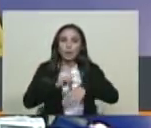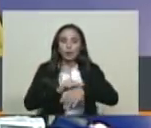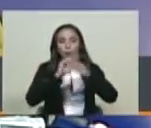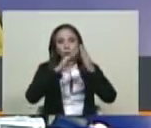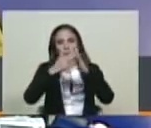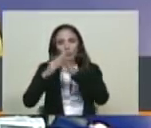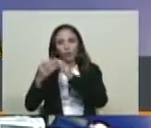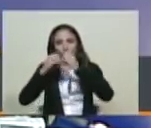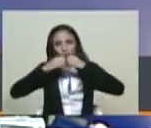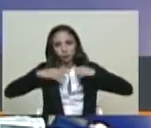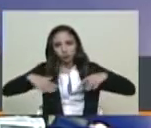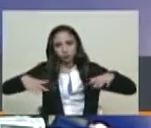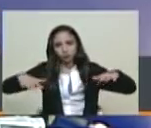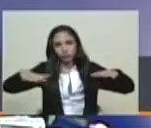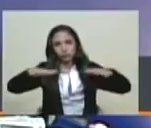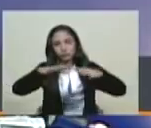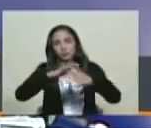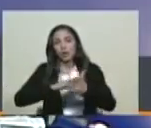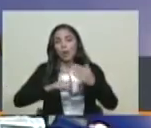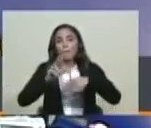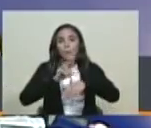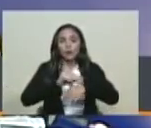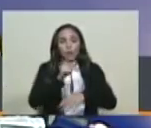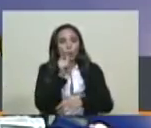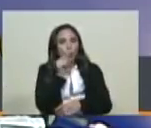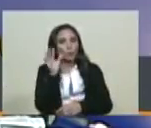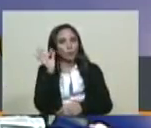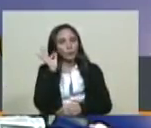comunitarios, 100.000 médicos y médicas.